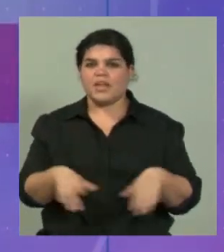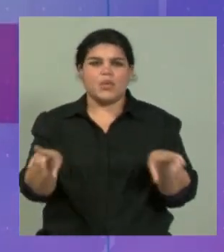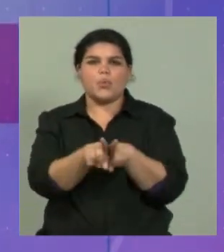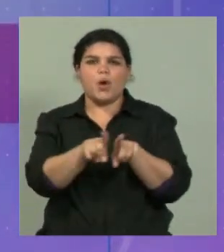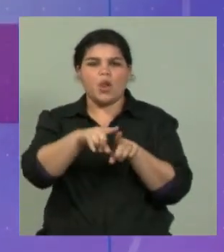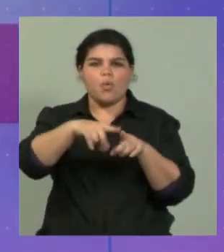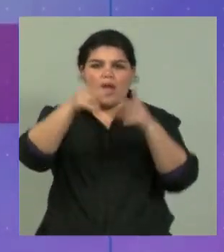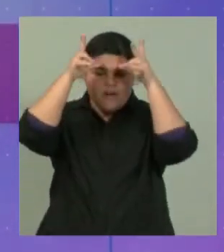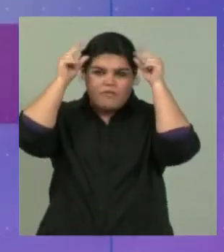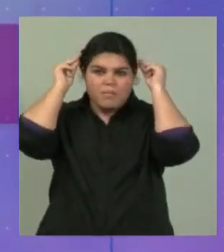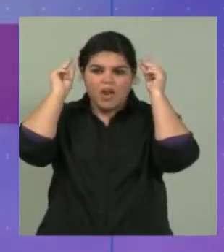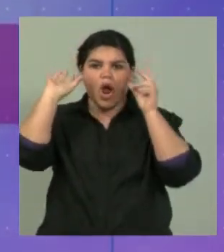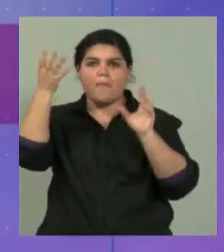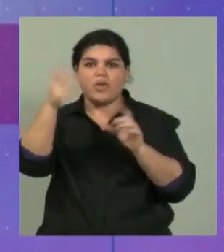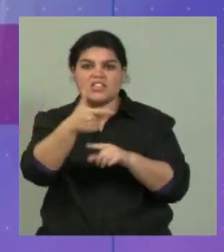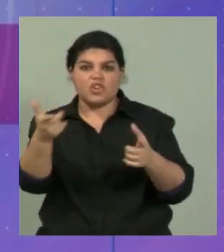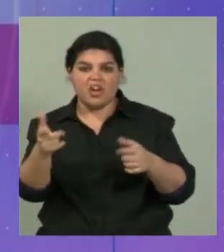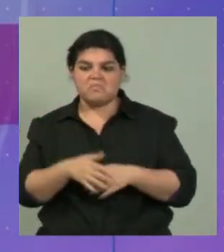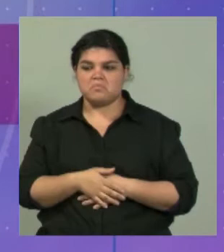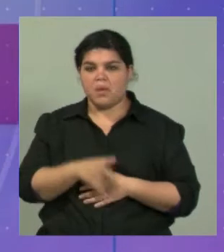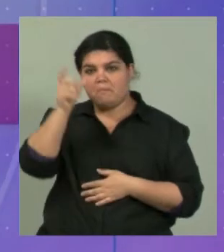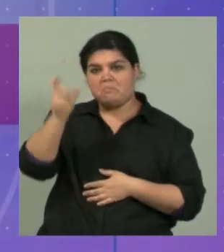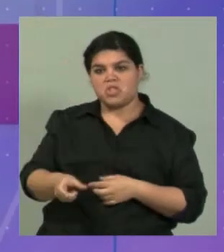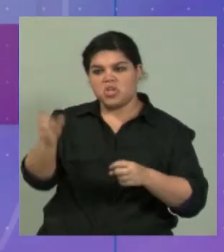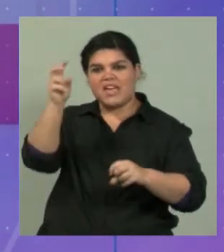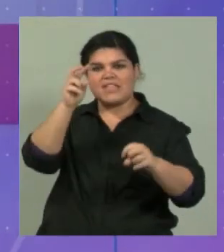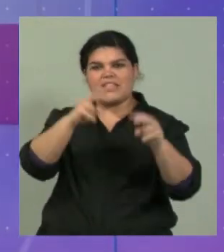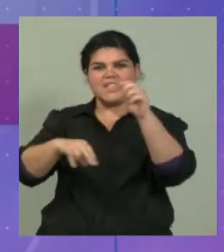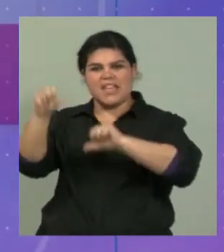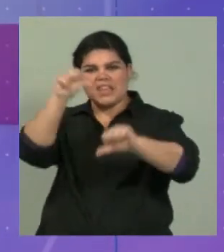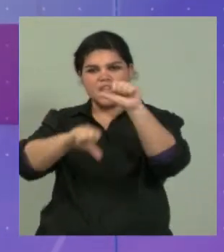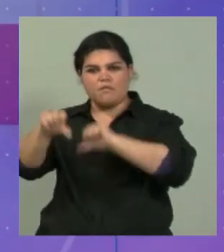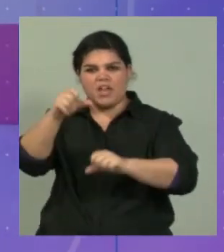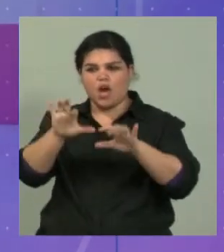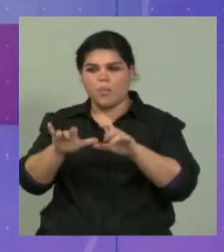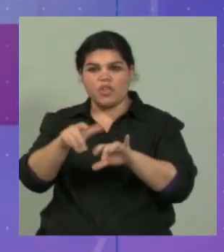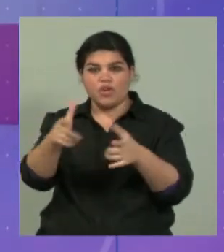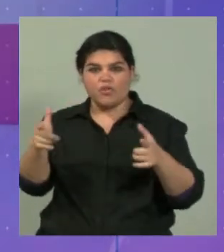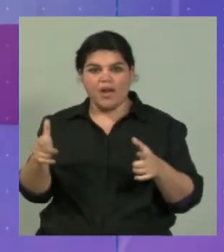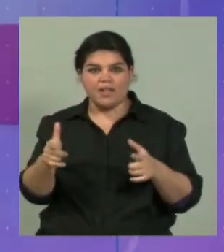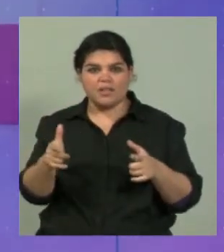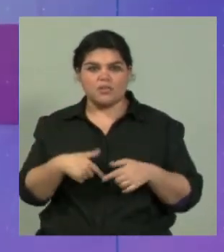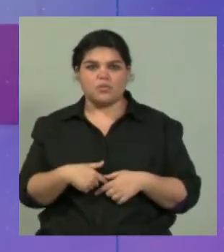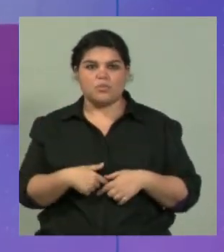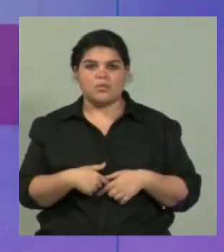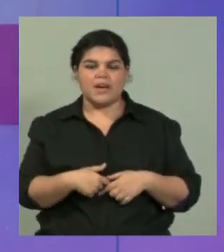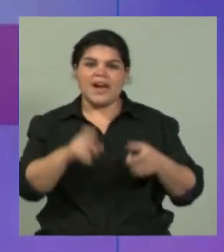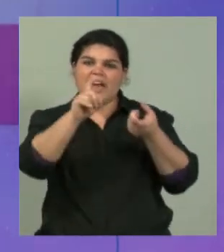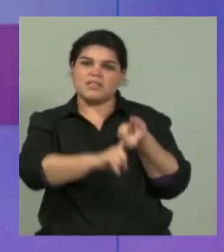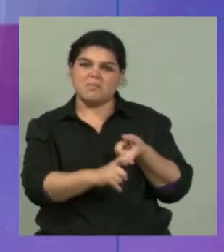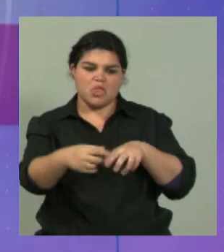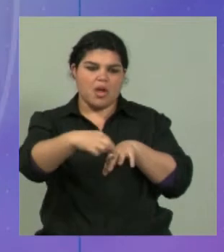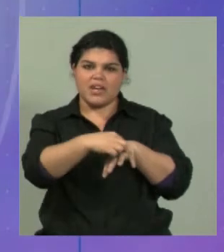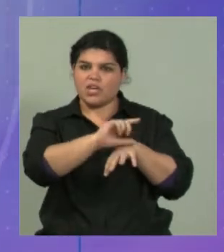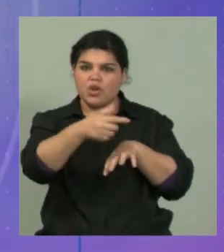ambulancia, un científico sin computadora, un casamiento sin anillos,